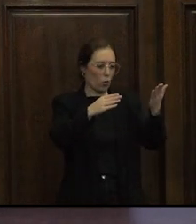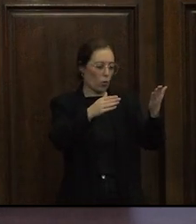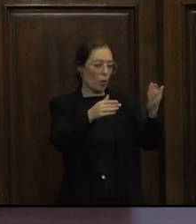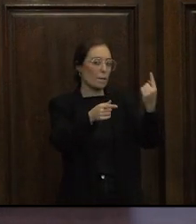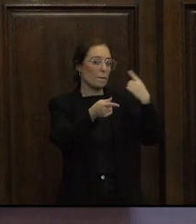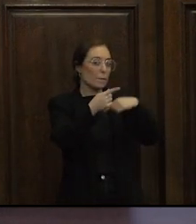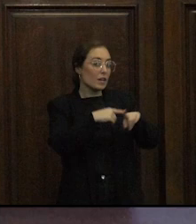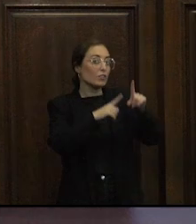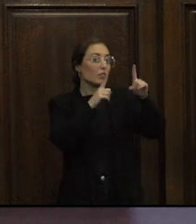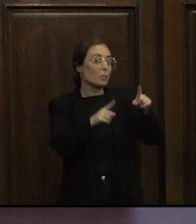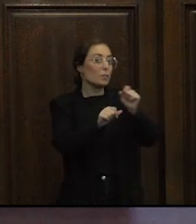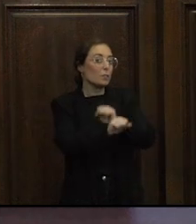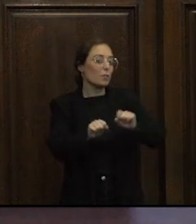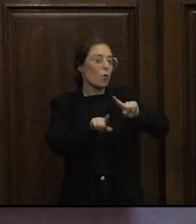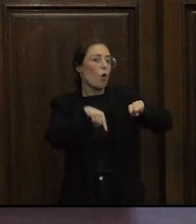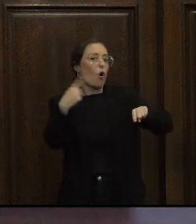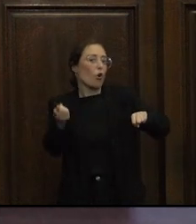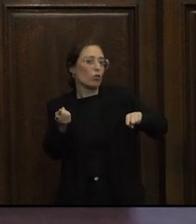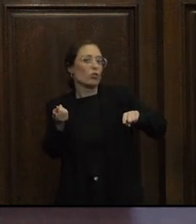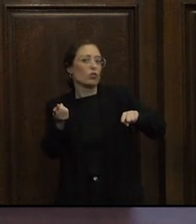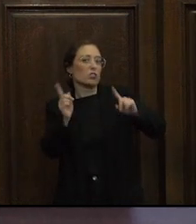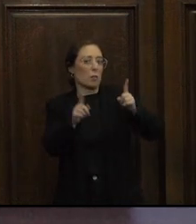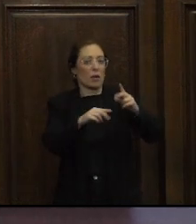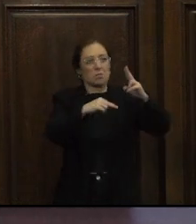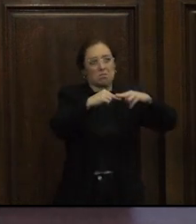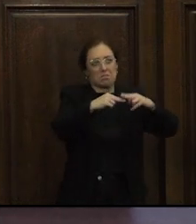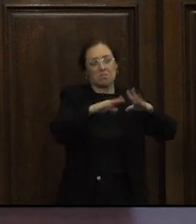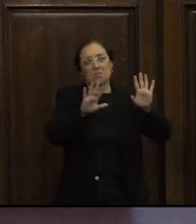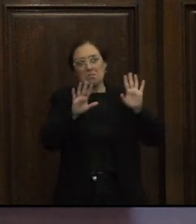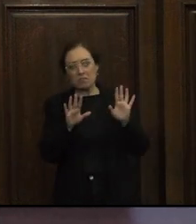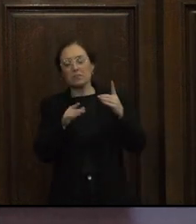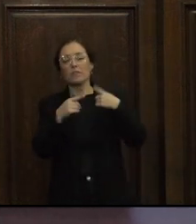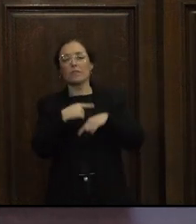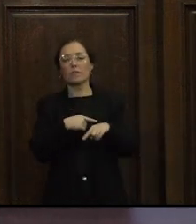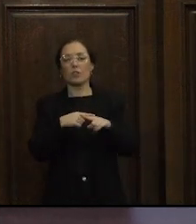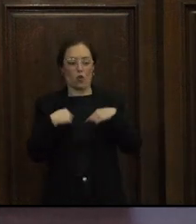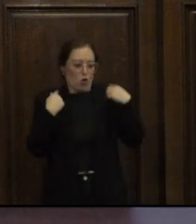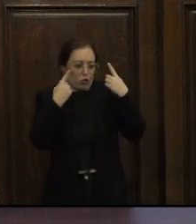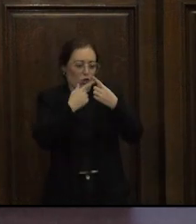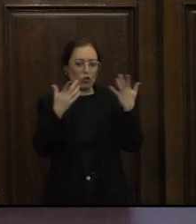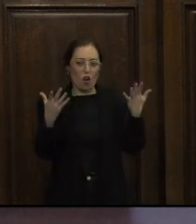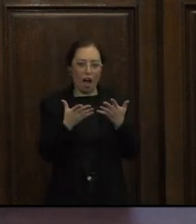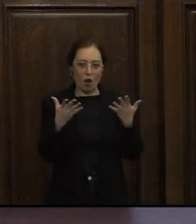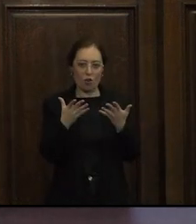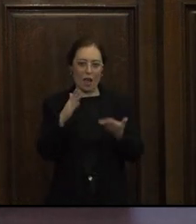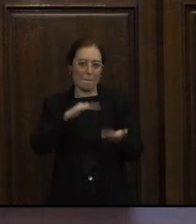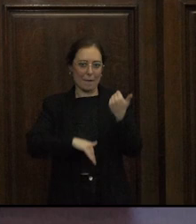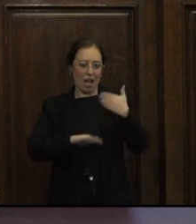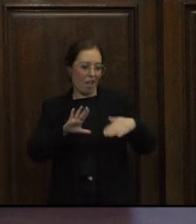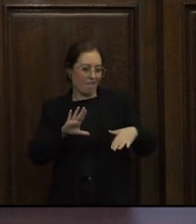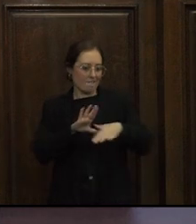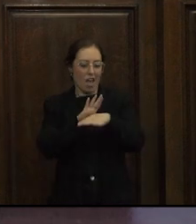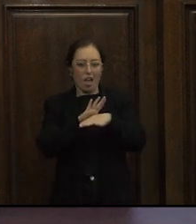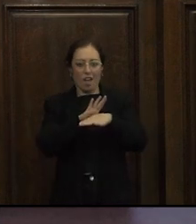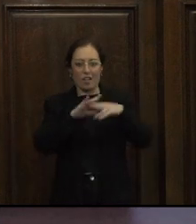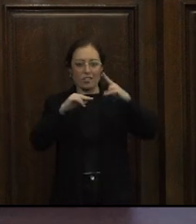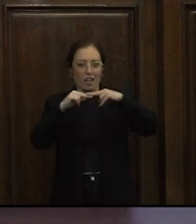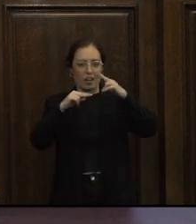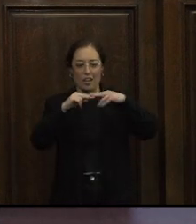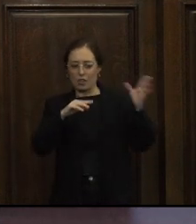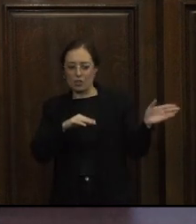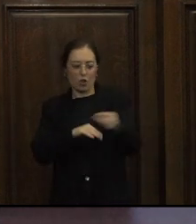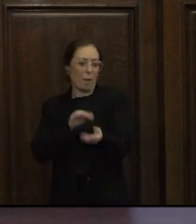digitales, pero puede circular en otros medios que no sean las tecnologías digitales, solo que como nosotros nos hemos vuelto compatibles con esas